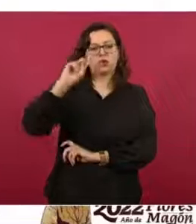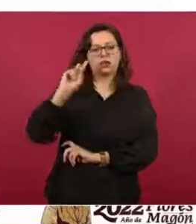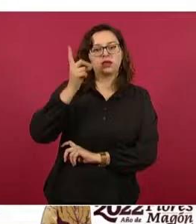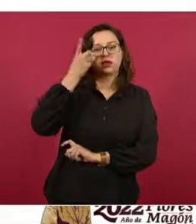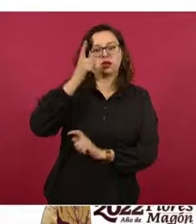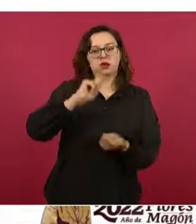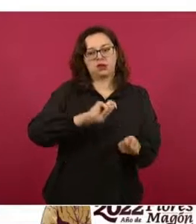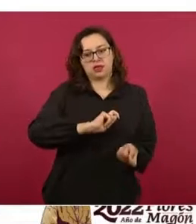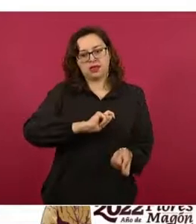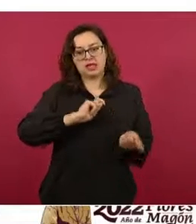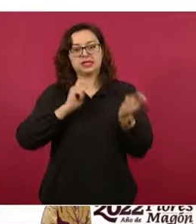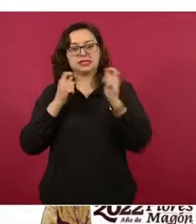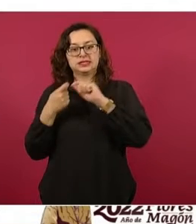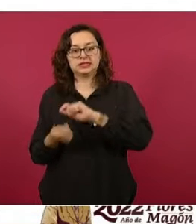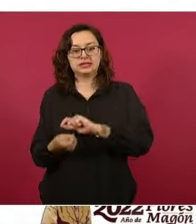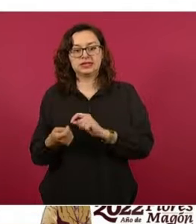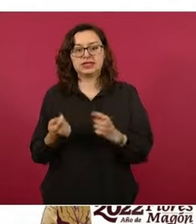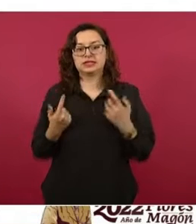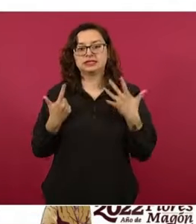está dando